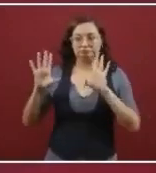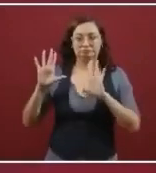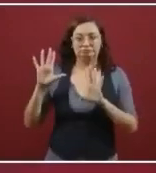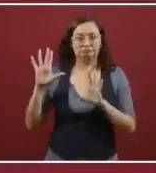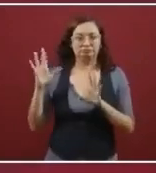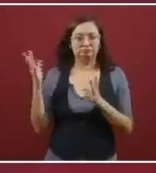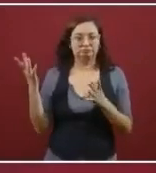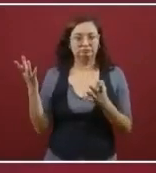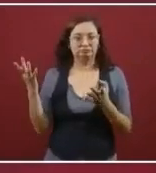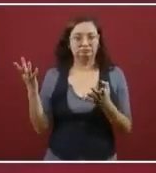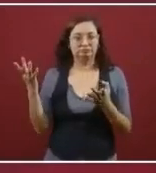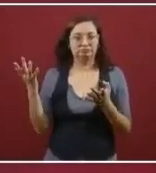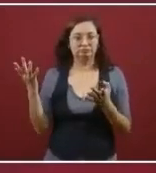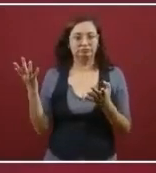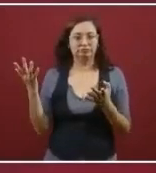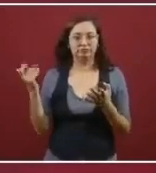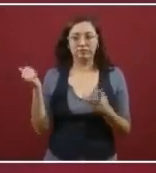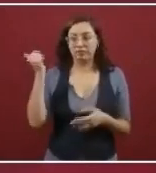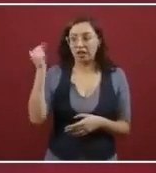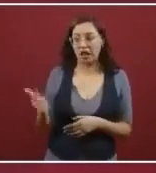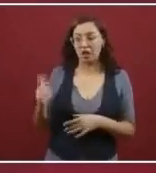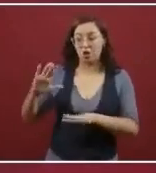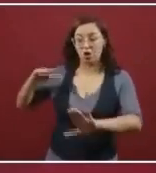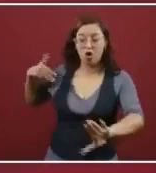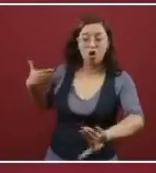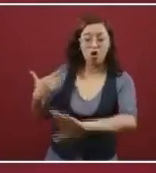que les hagan daño